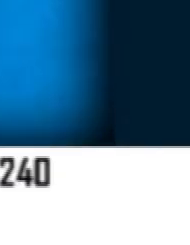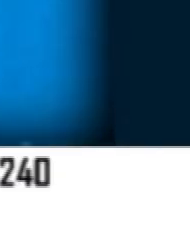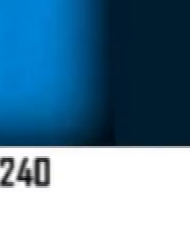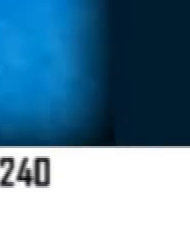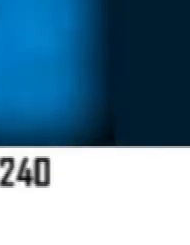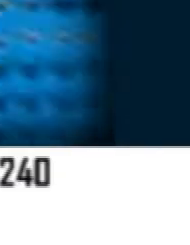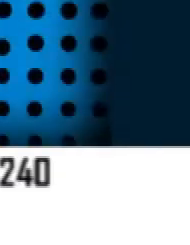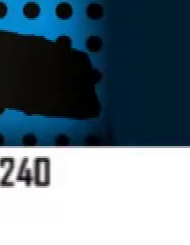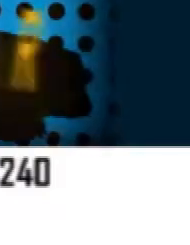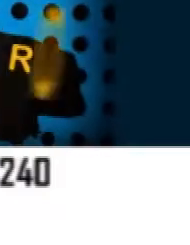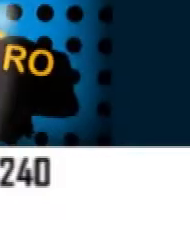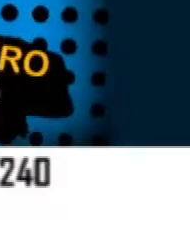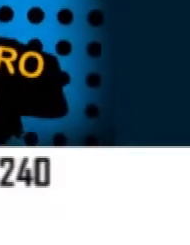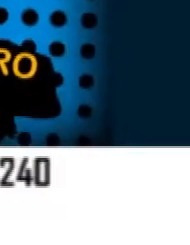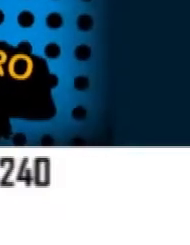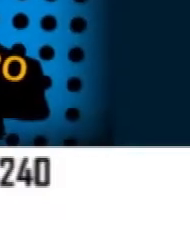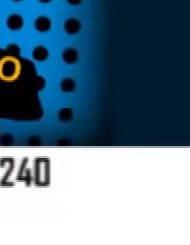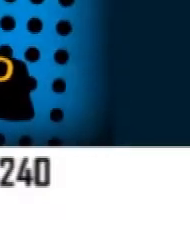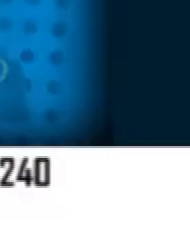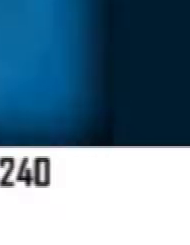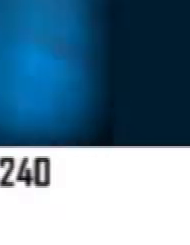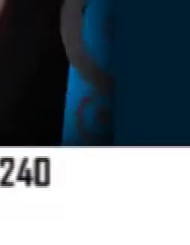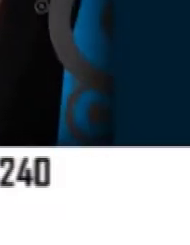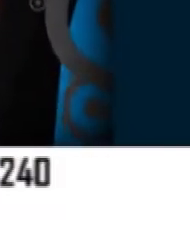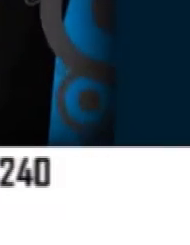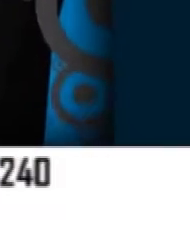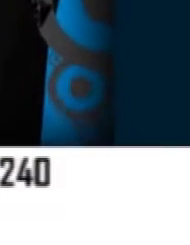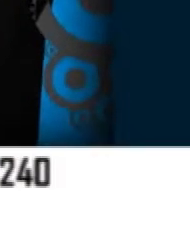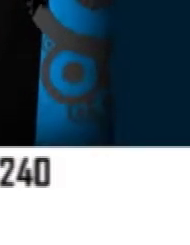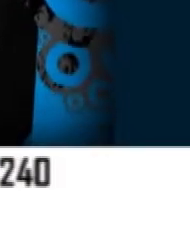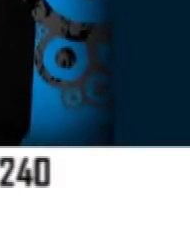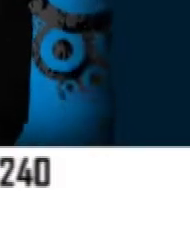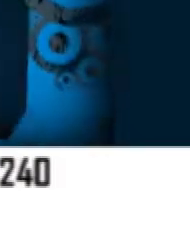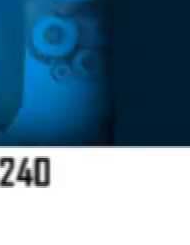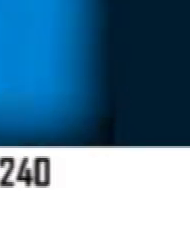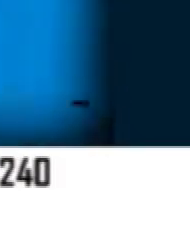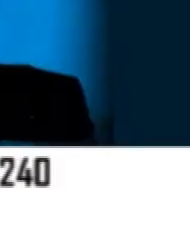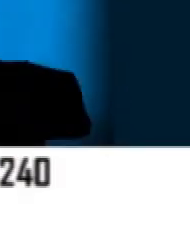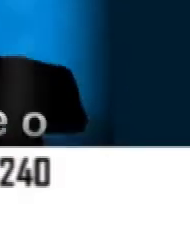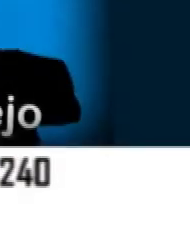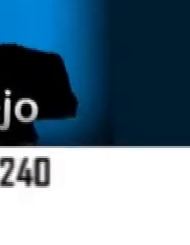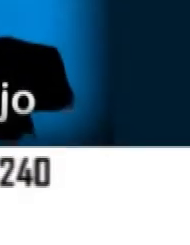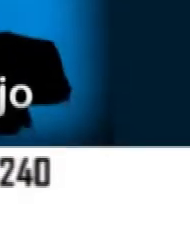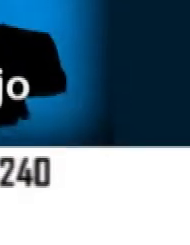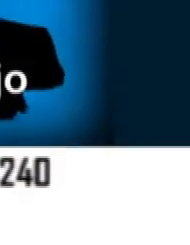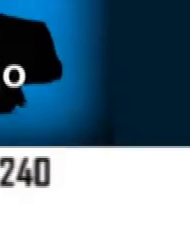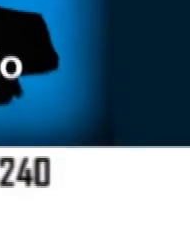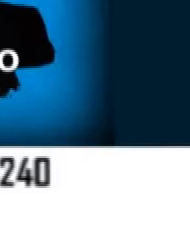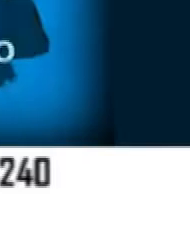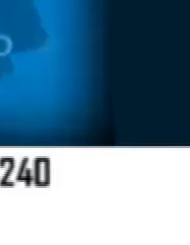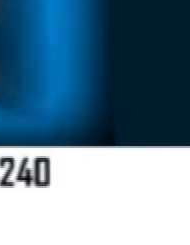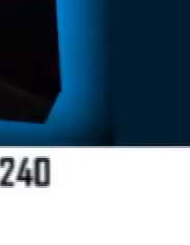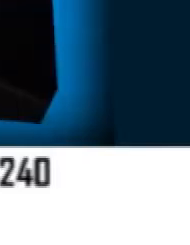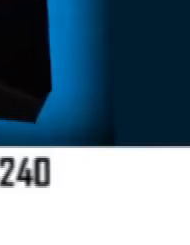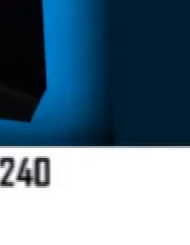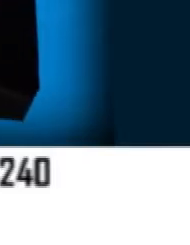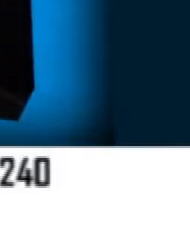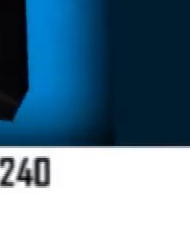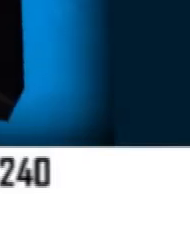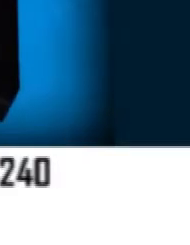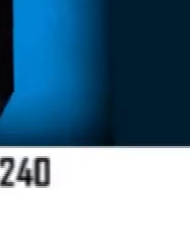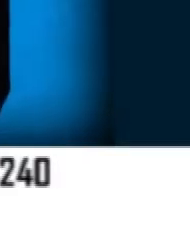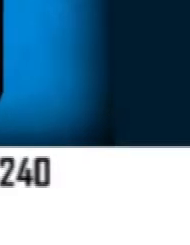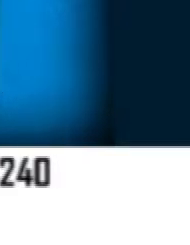Barranqueño 2017 en la Escuela de Teatro Las Tablas. Este 15 y 16 de junio disfruta de la obra Un